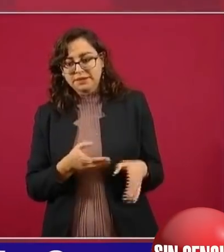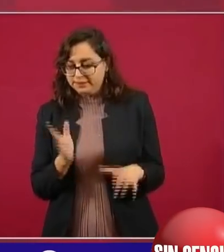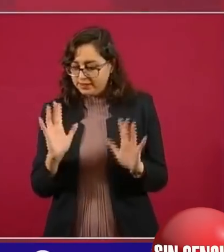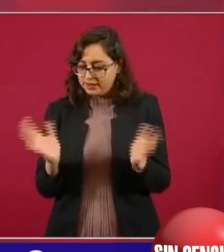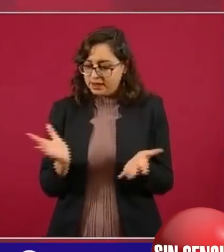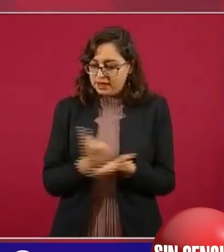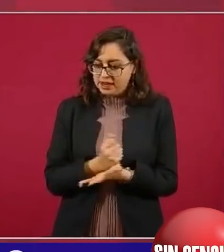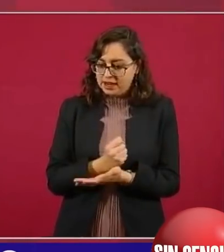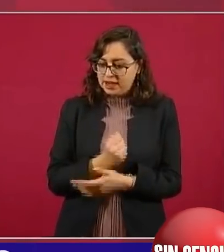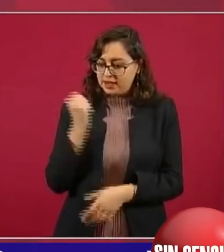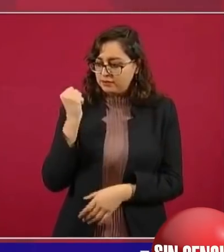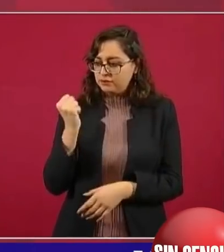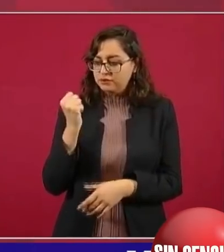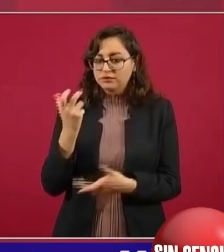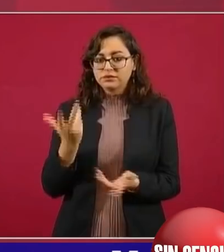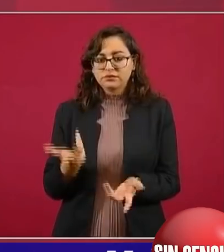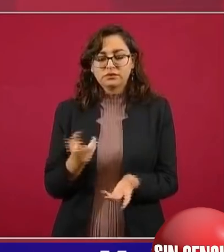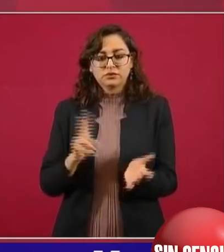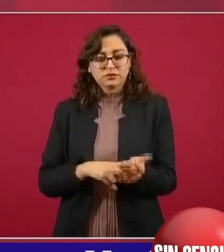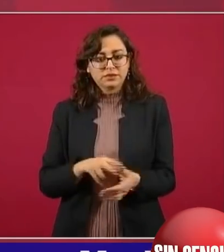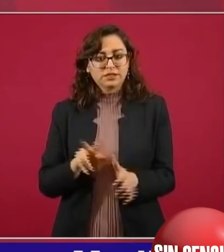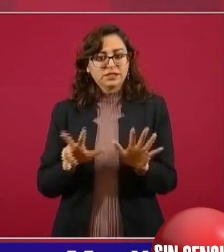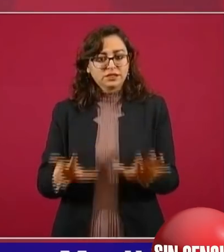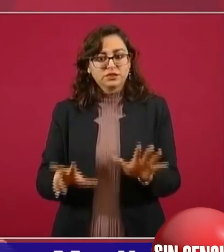en el 18,